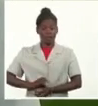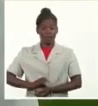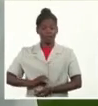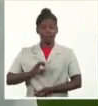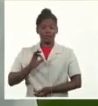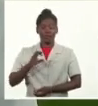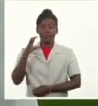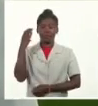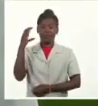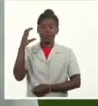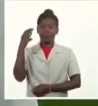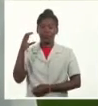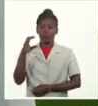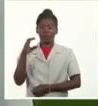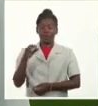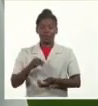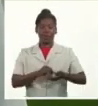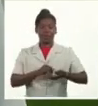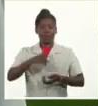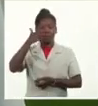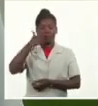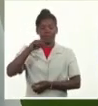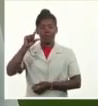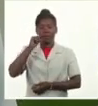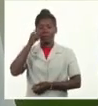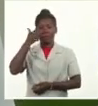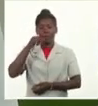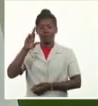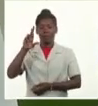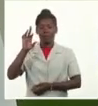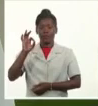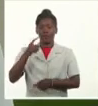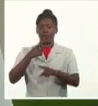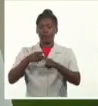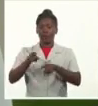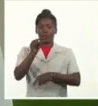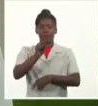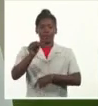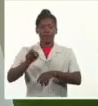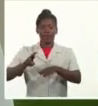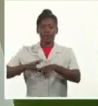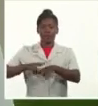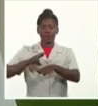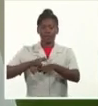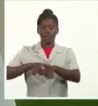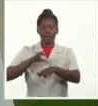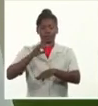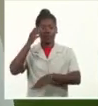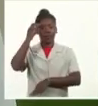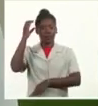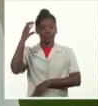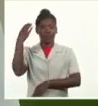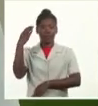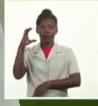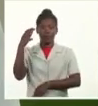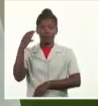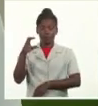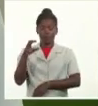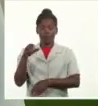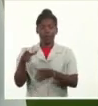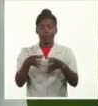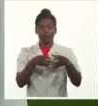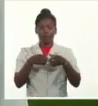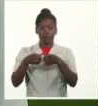Colombia, Álvaro Leyva Durán, así como a otros representantes del gobierno y de la sociedad